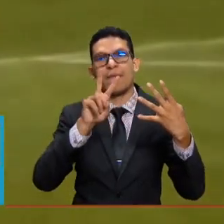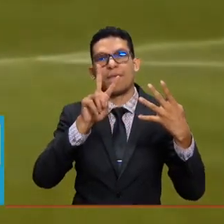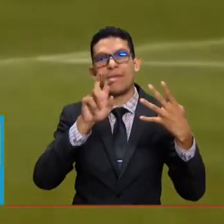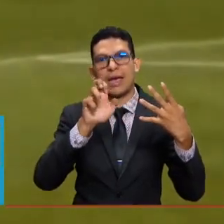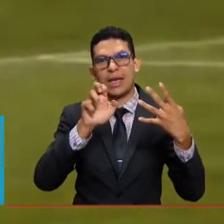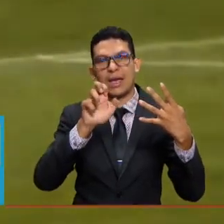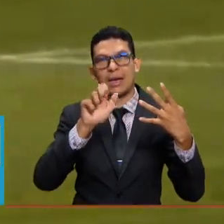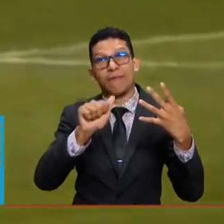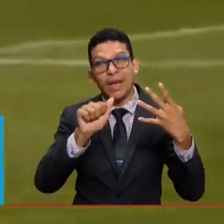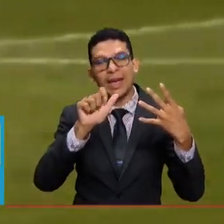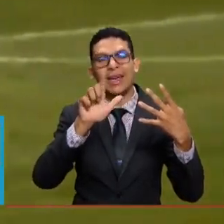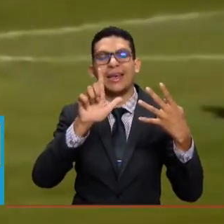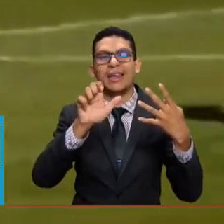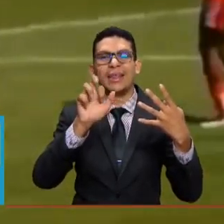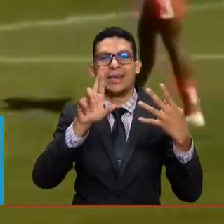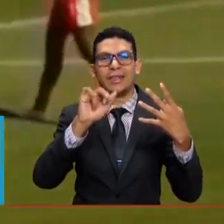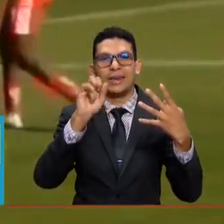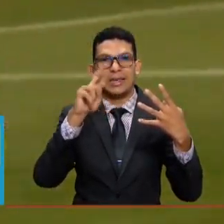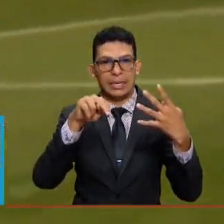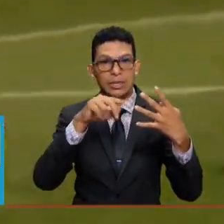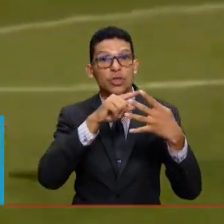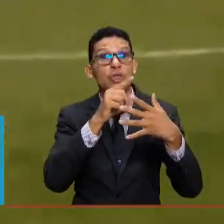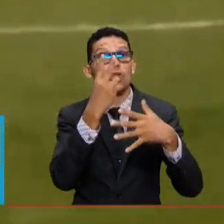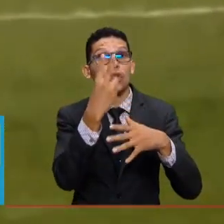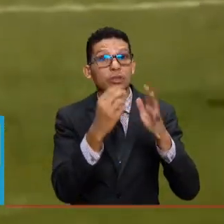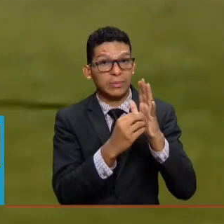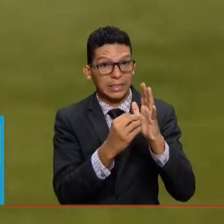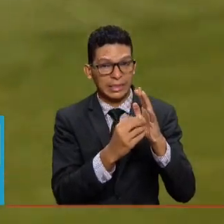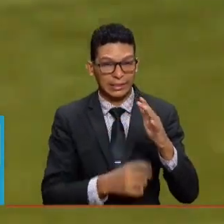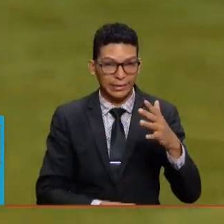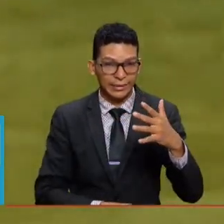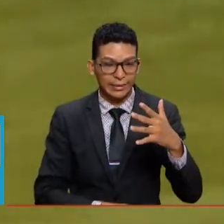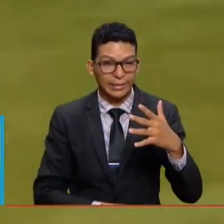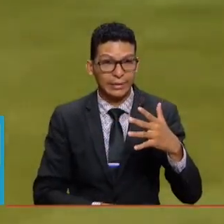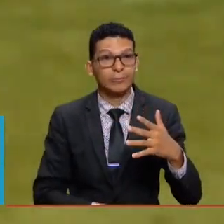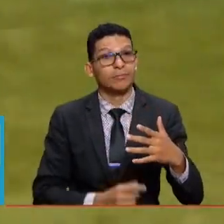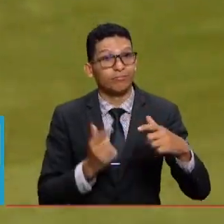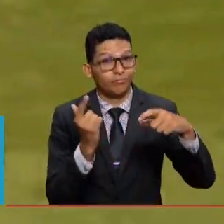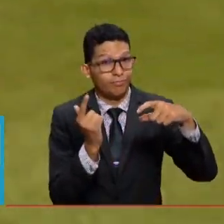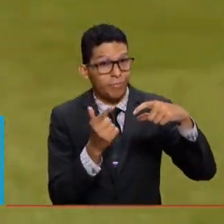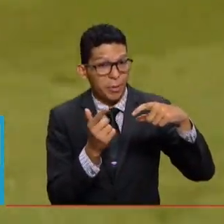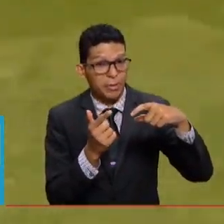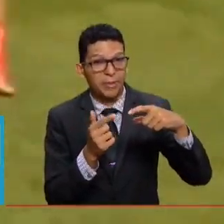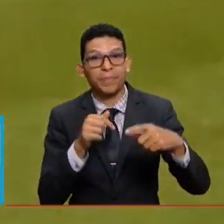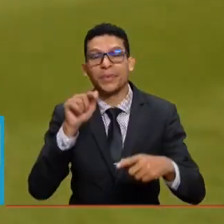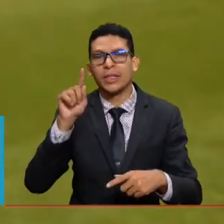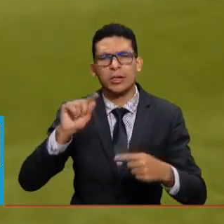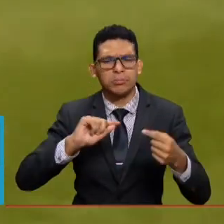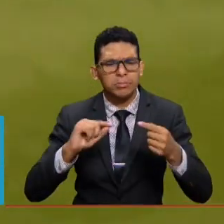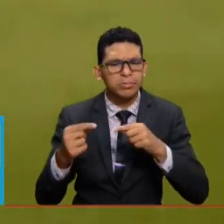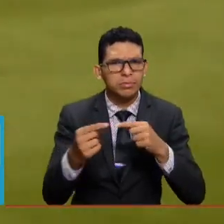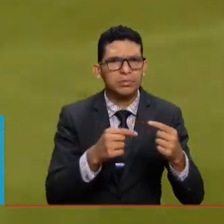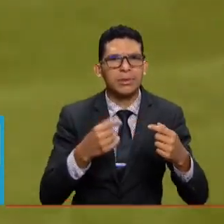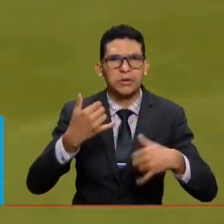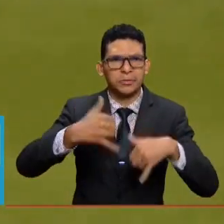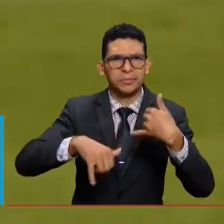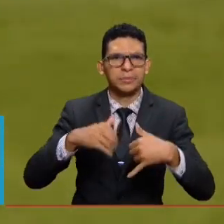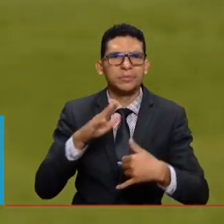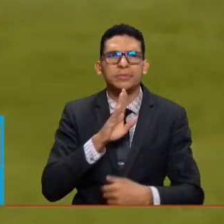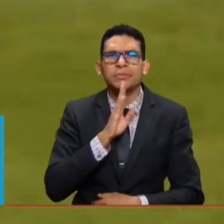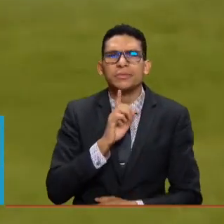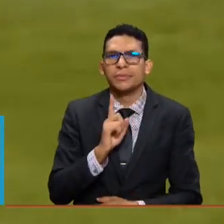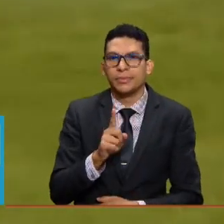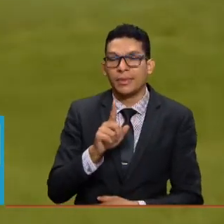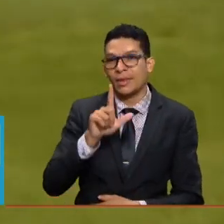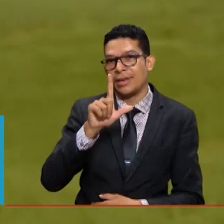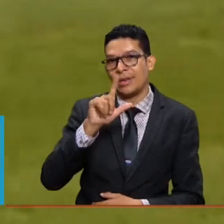para buscar las semifinales del campeonato. Es bueno recordar que por este campeonato han pasado jugadoras como